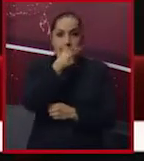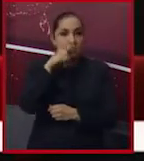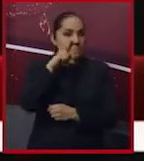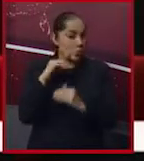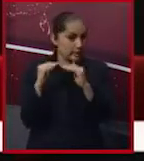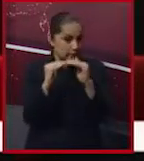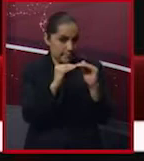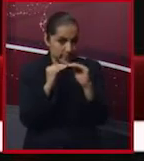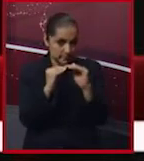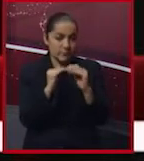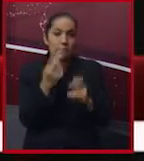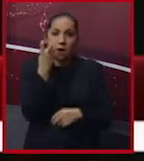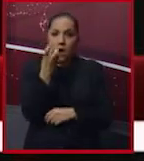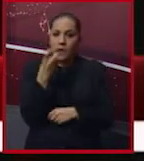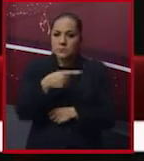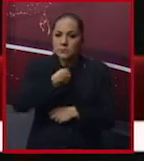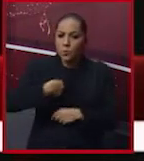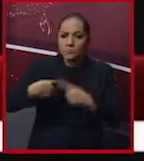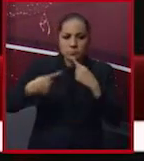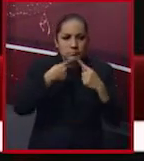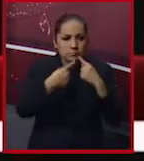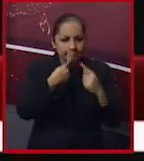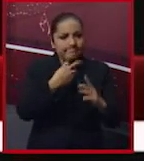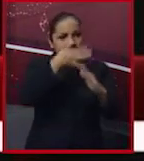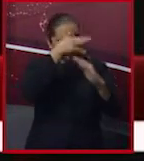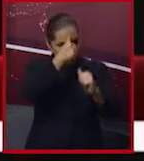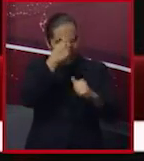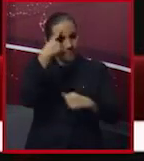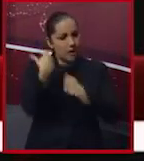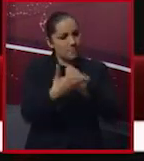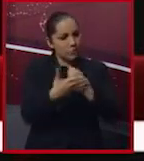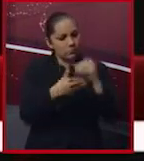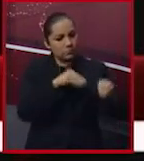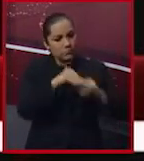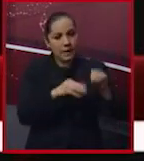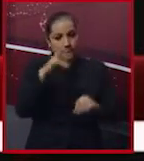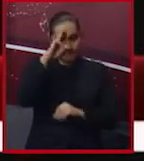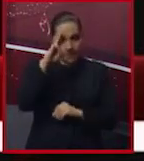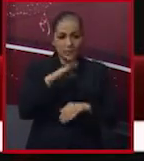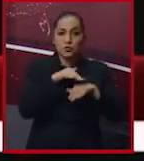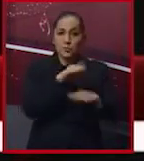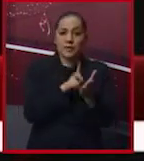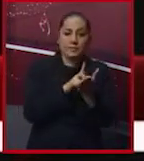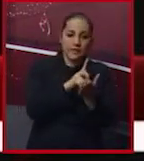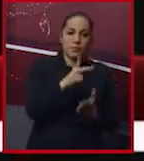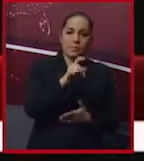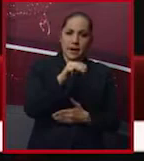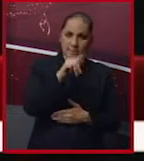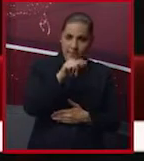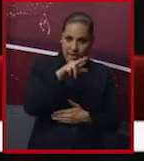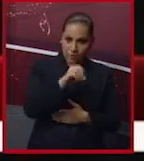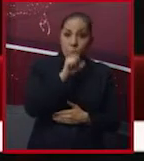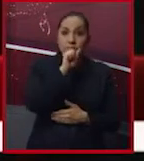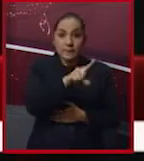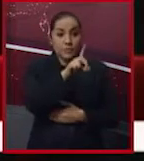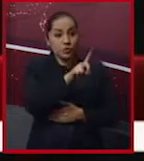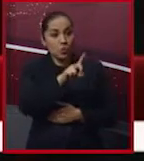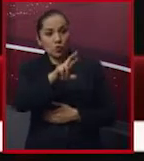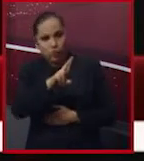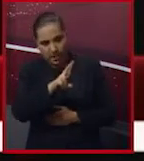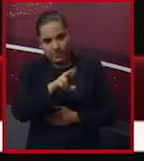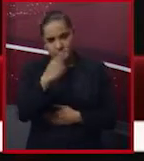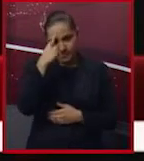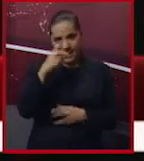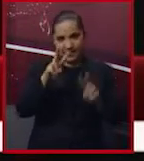un acuerdo que nos está permitiendo realizar una maestría en Derecho Parlamentario y un doctorado en Derecho Parlamentario. Con